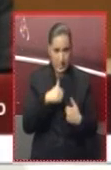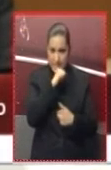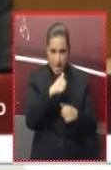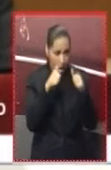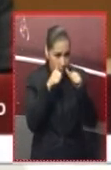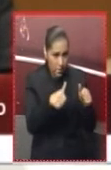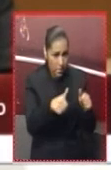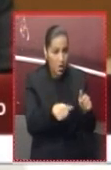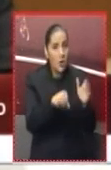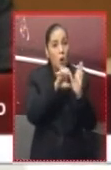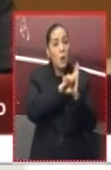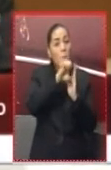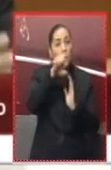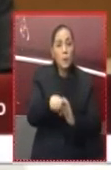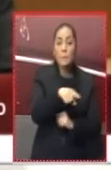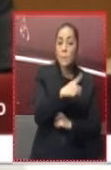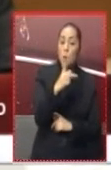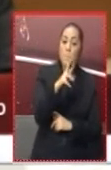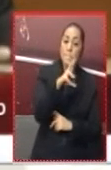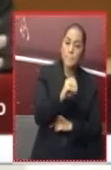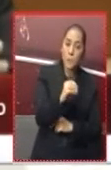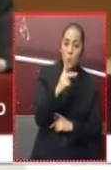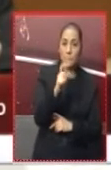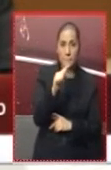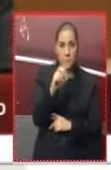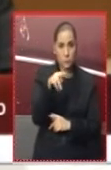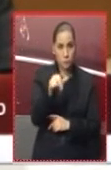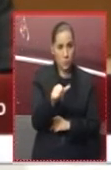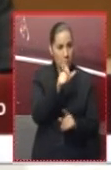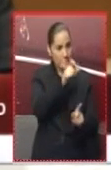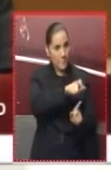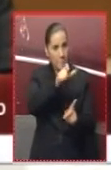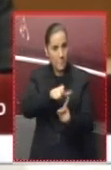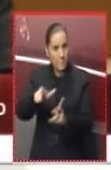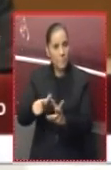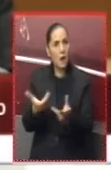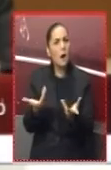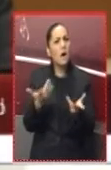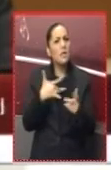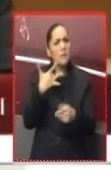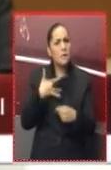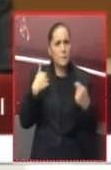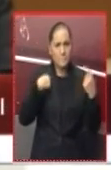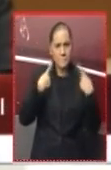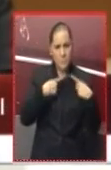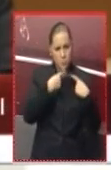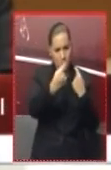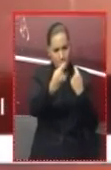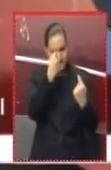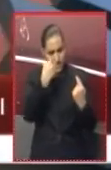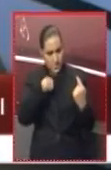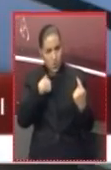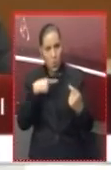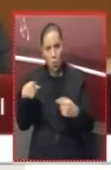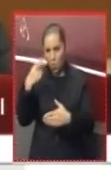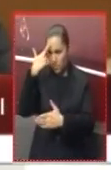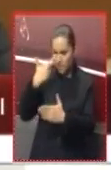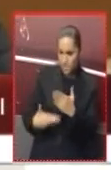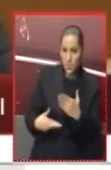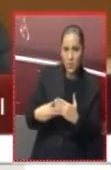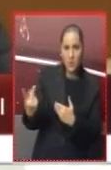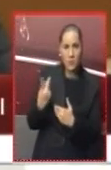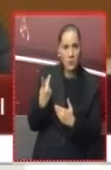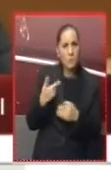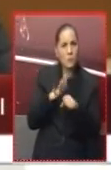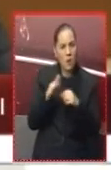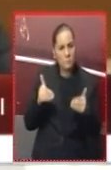persona podría causar un desequilibrio o inequidad entre el acusado y la víctima en los procesos penales. La ley de